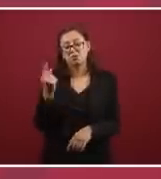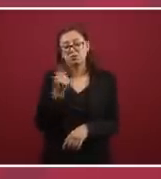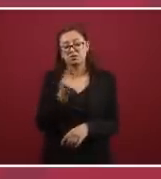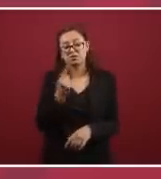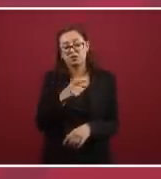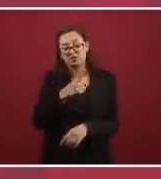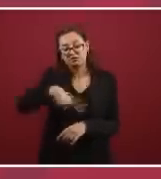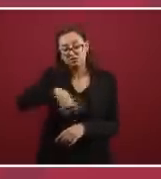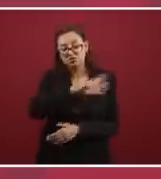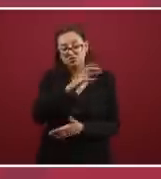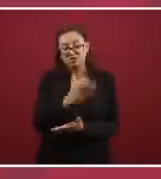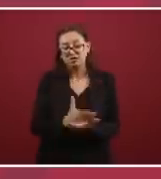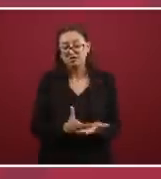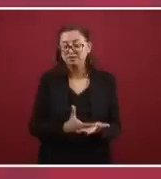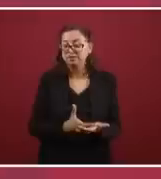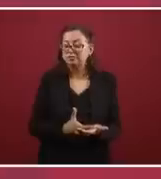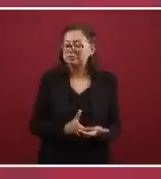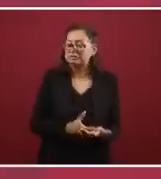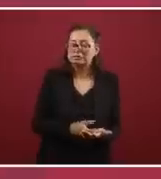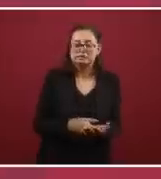excesivos